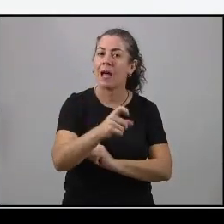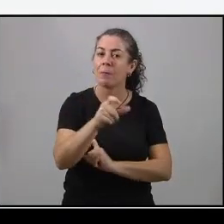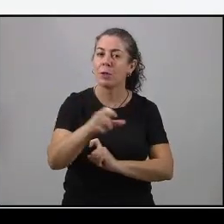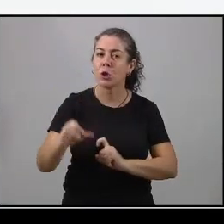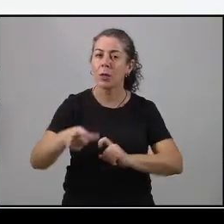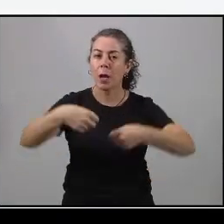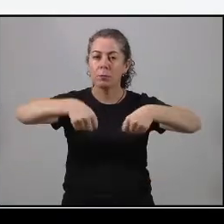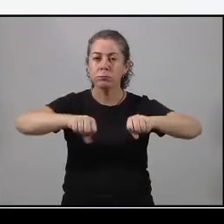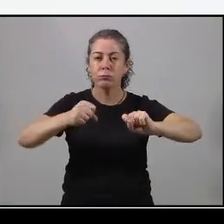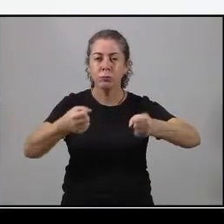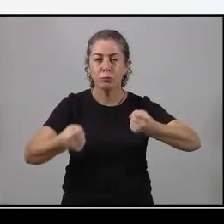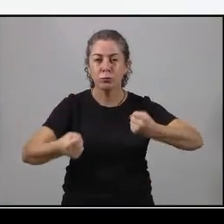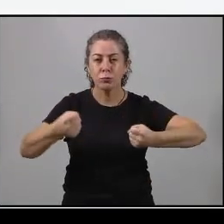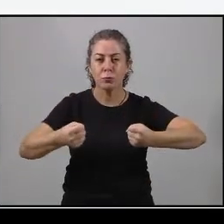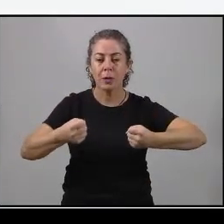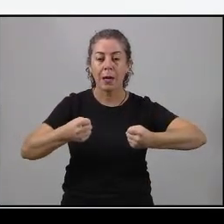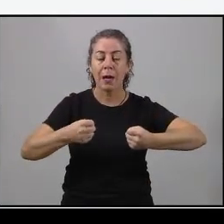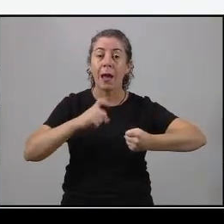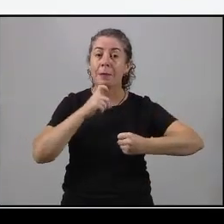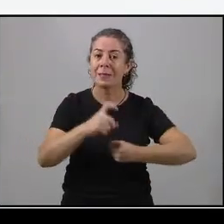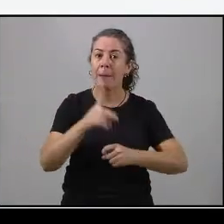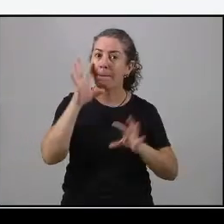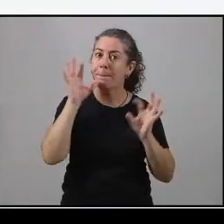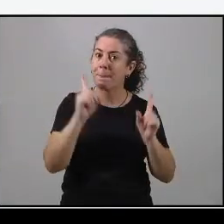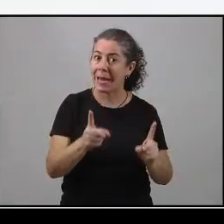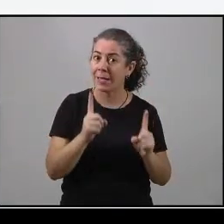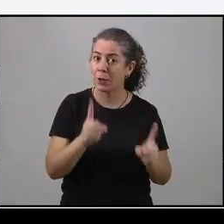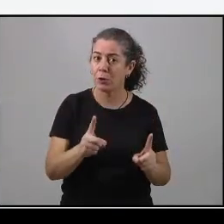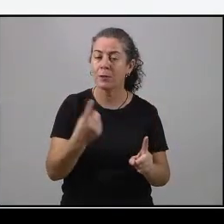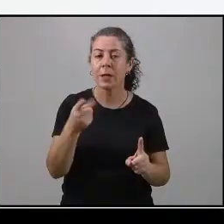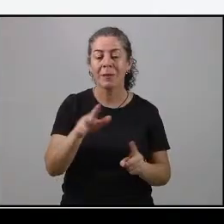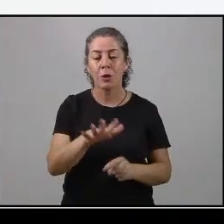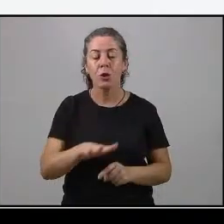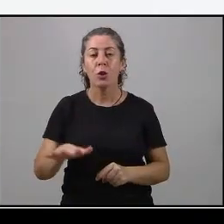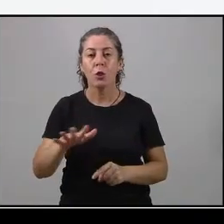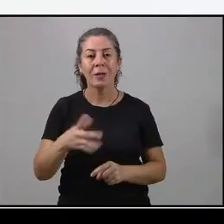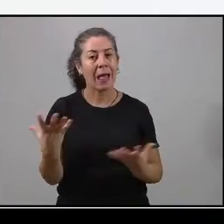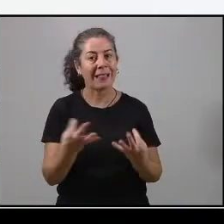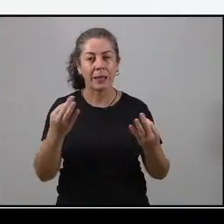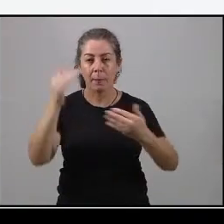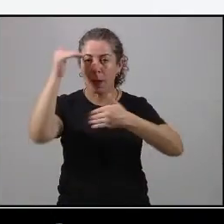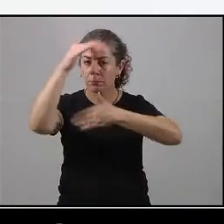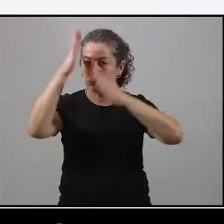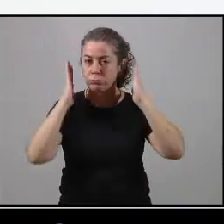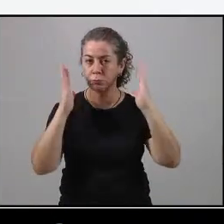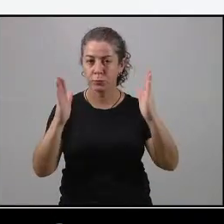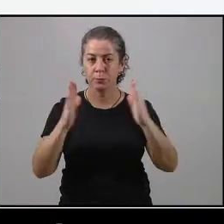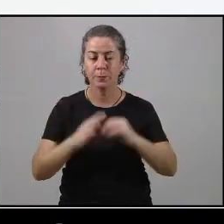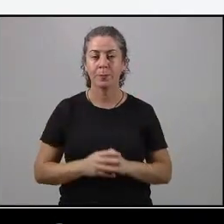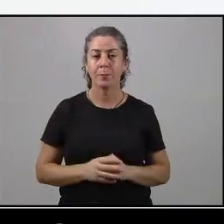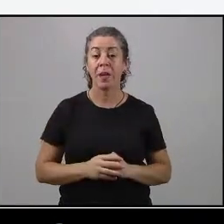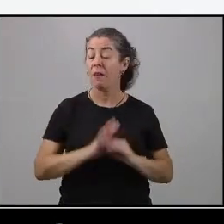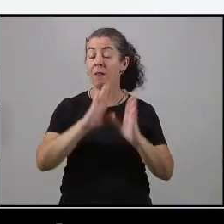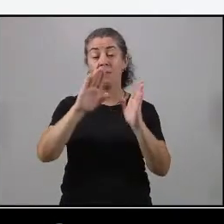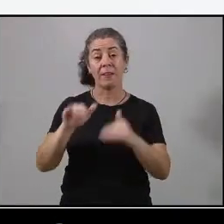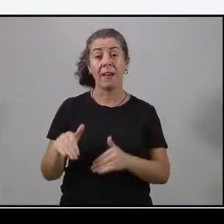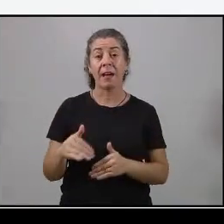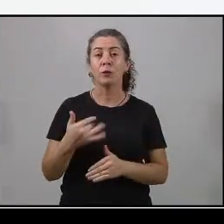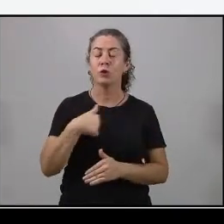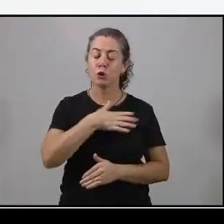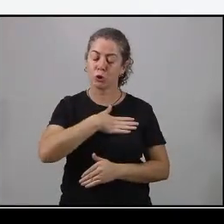de zonas de peligro o zonas que requieren de especial atención. Finalmente, también